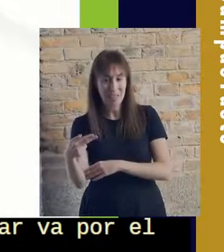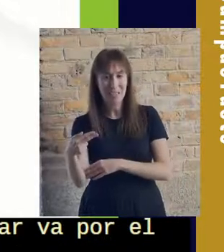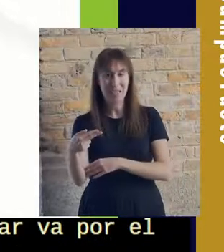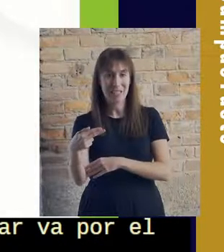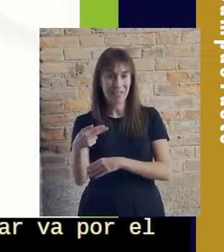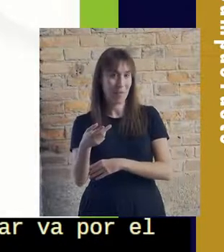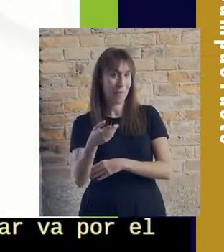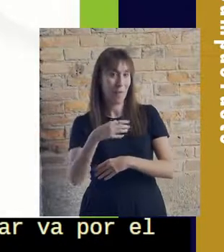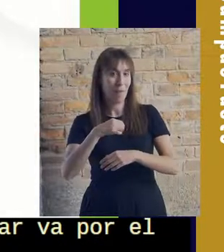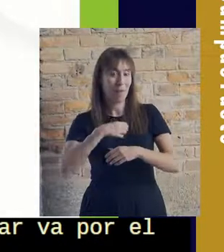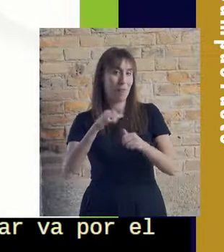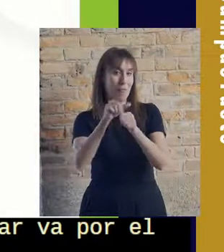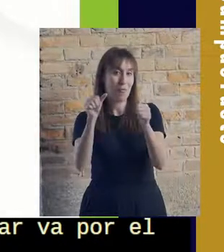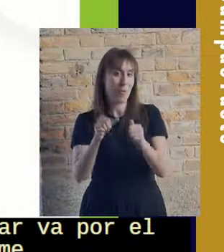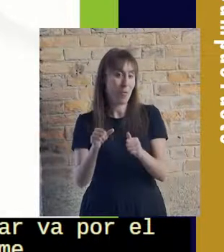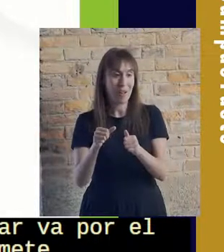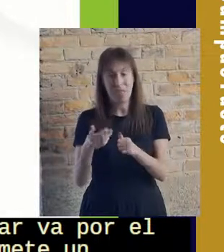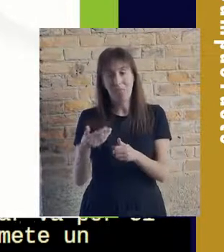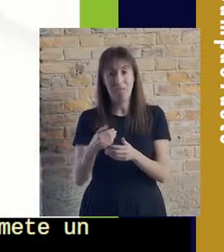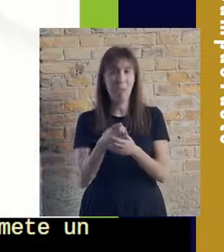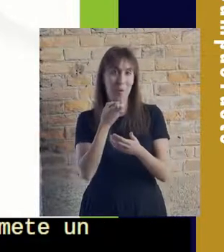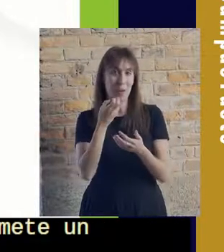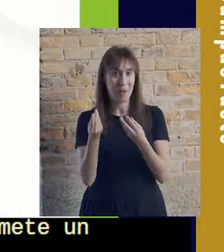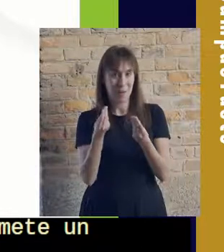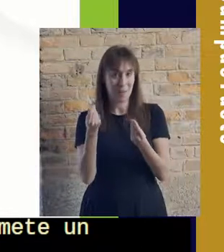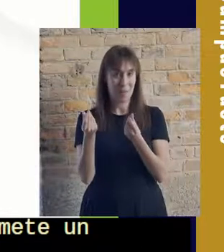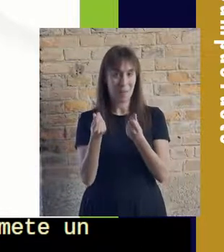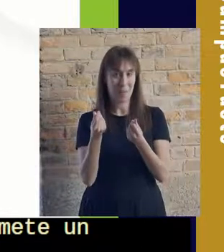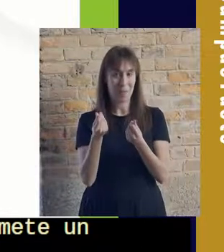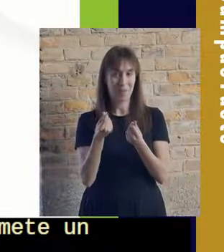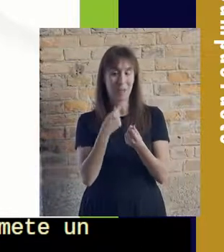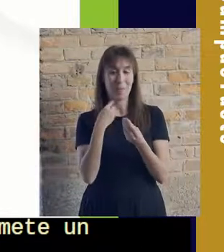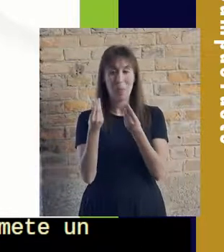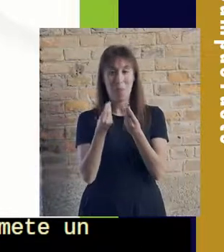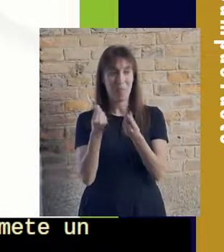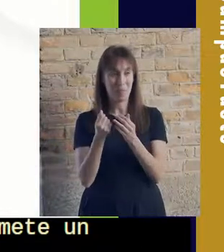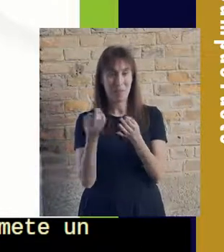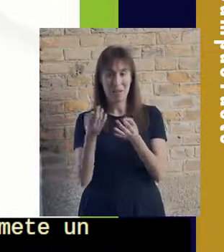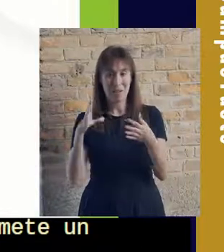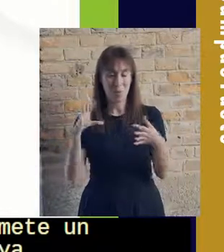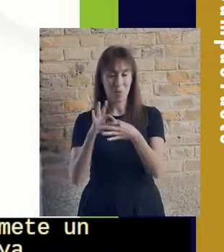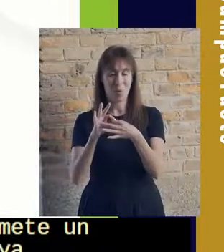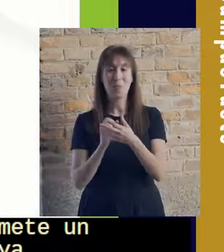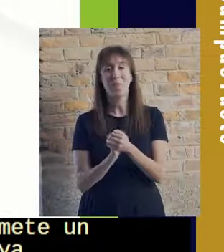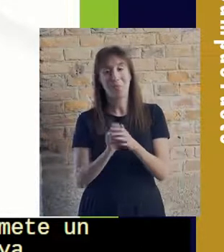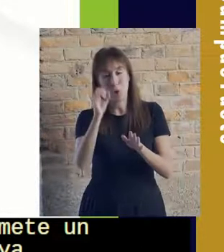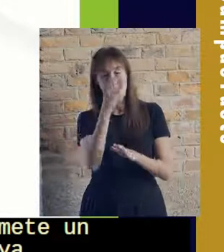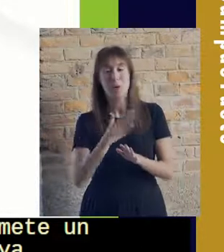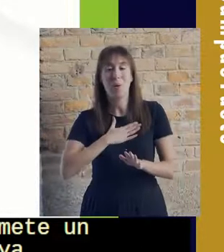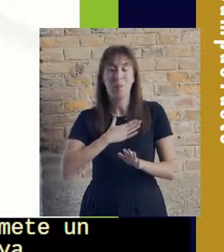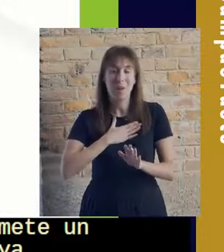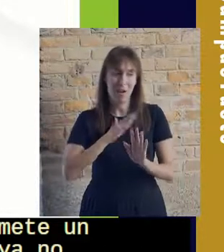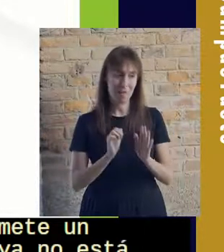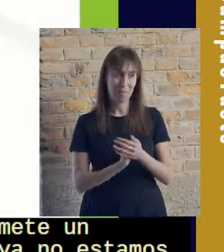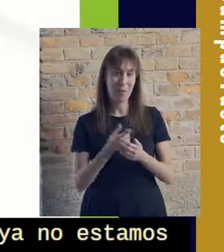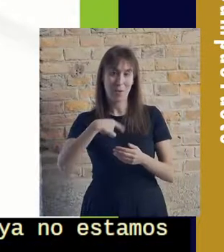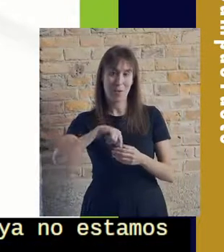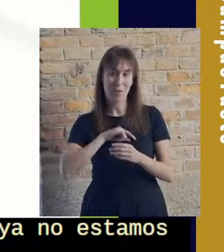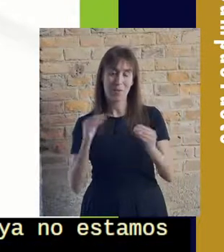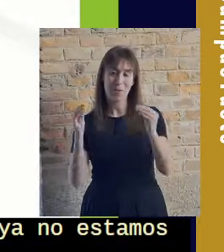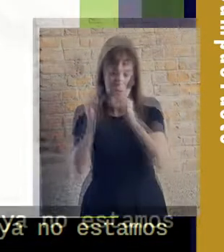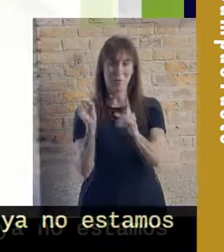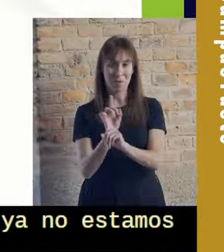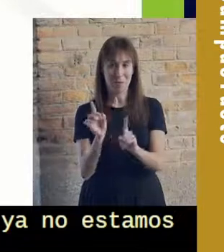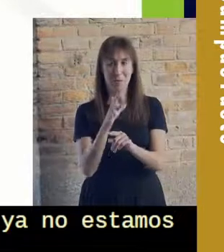manera ligera pues métele un poquito de brío yo Esa es mi opinión Pero eso ya no estamos de acuerdo aquí todavía